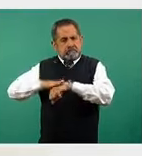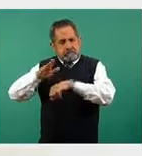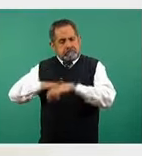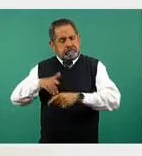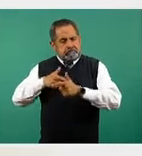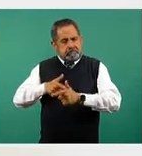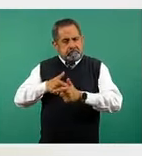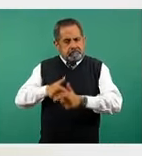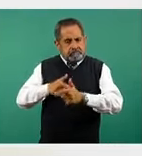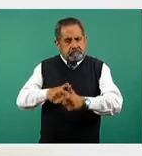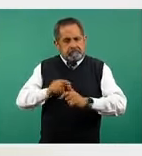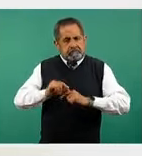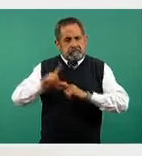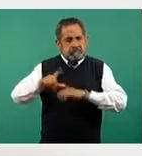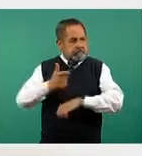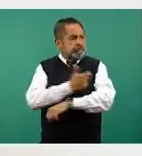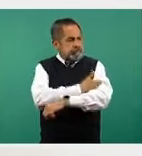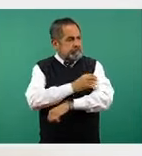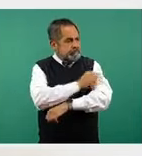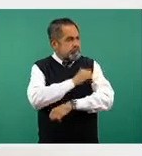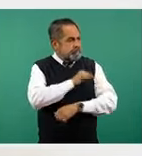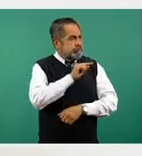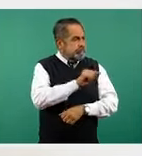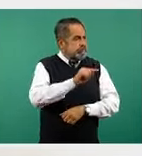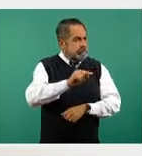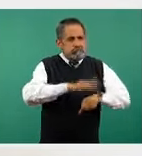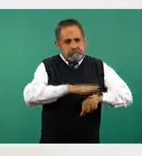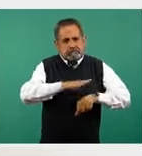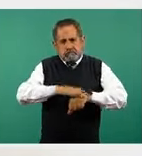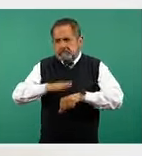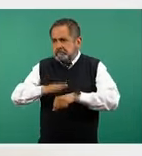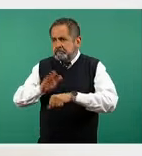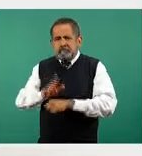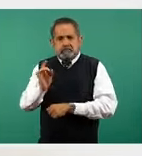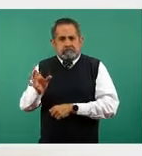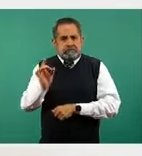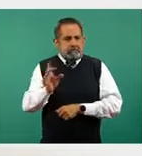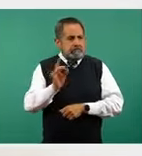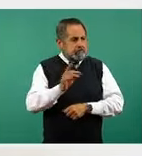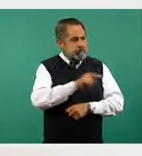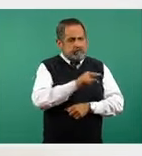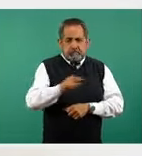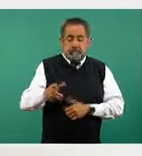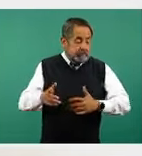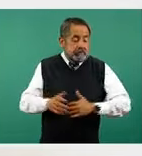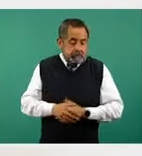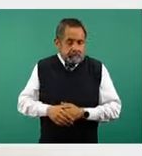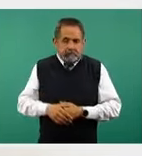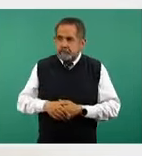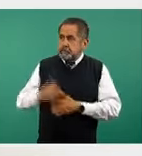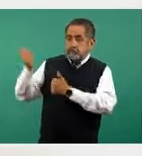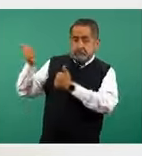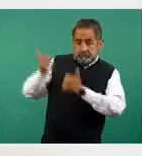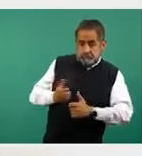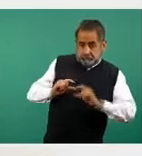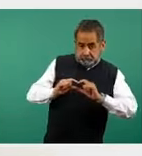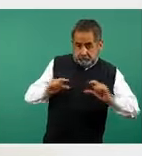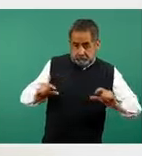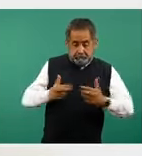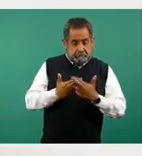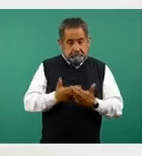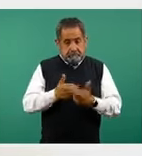mantiene una tendencia ascendente importante, y de seguro esta semana se incrementará por la cantidad de dosis que van a estar disponibles,